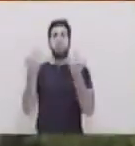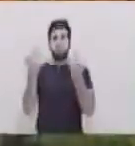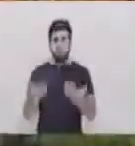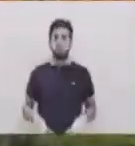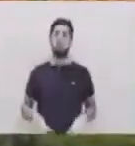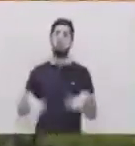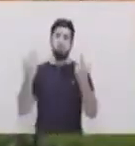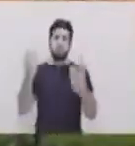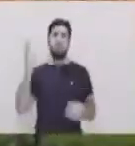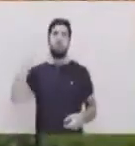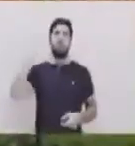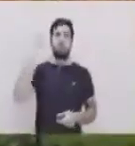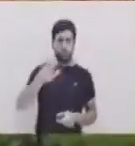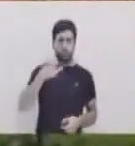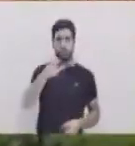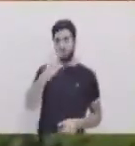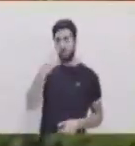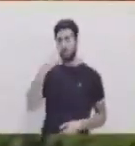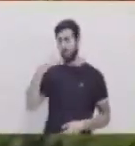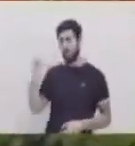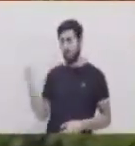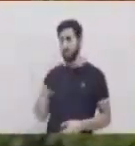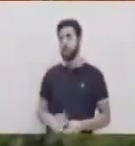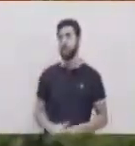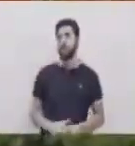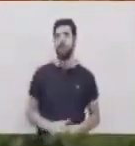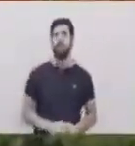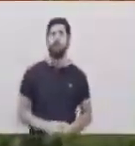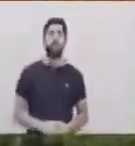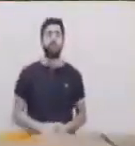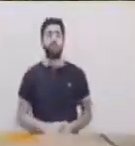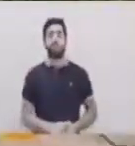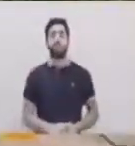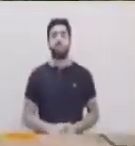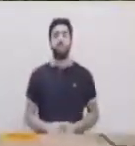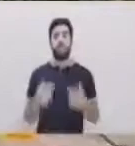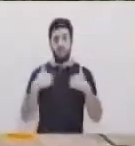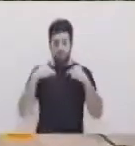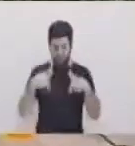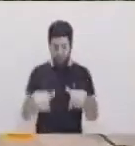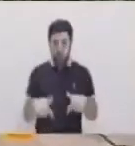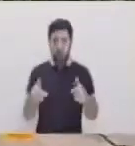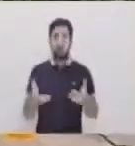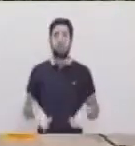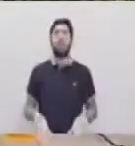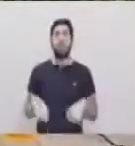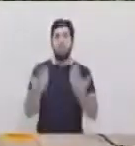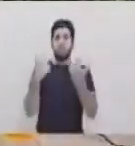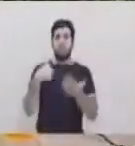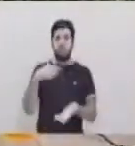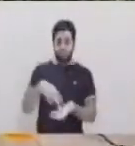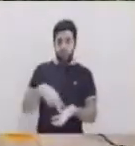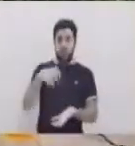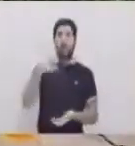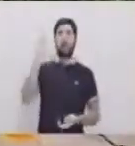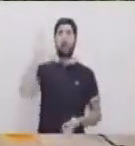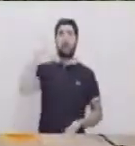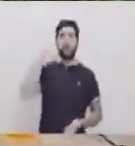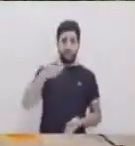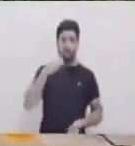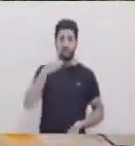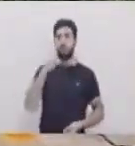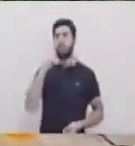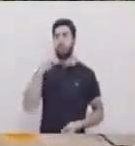la pelota y realizamos solo las tres fases, que es el despegue, el golpeo y la caída.